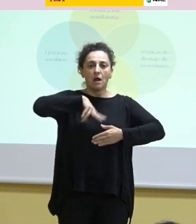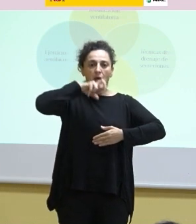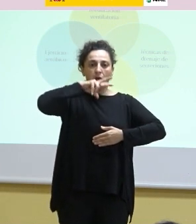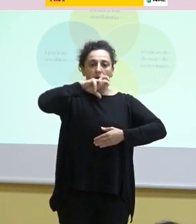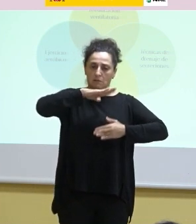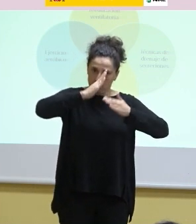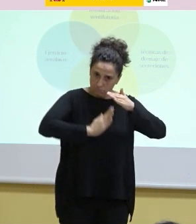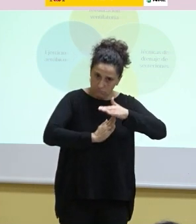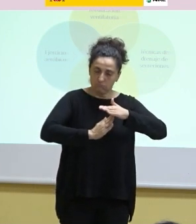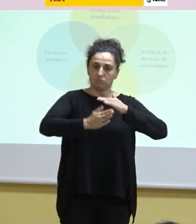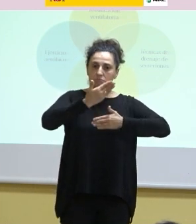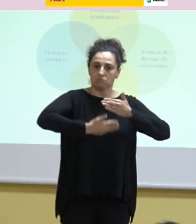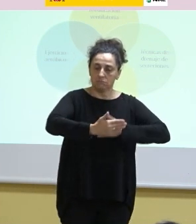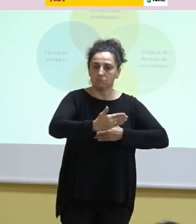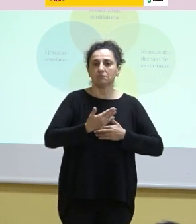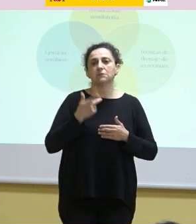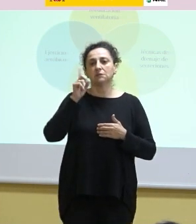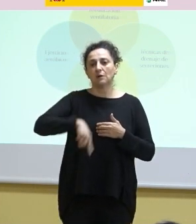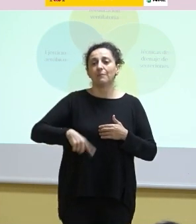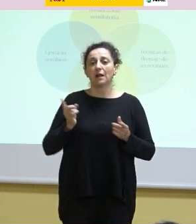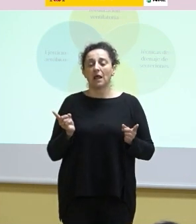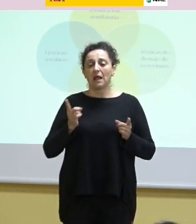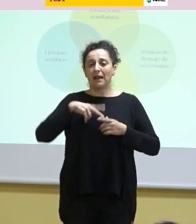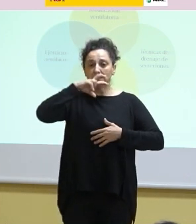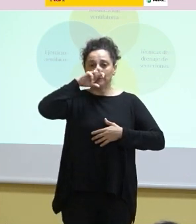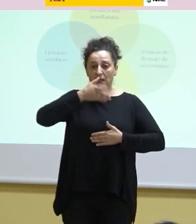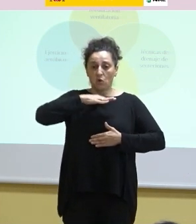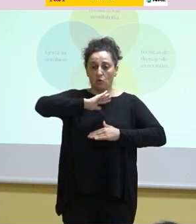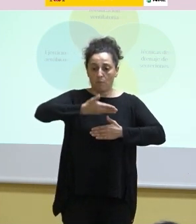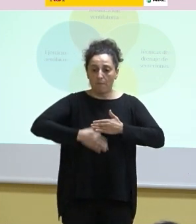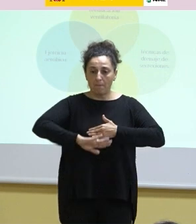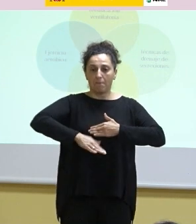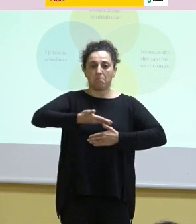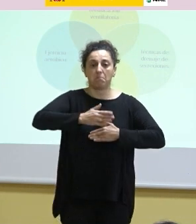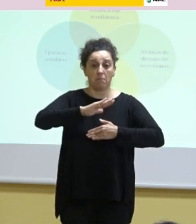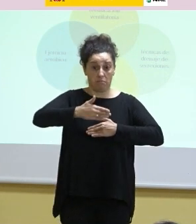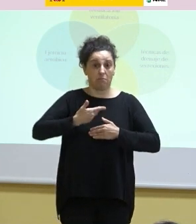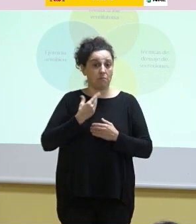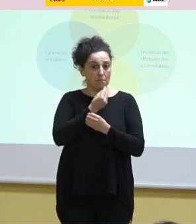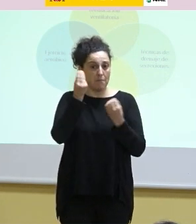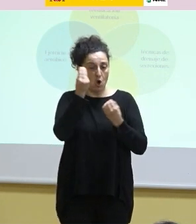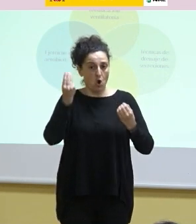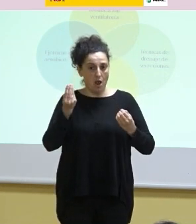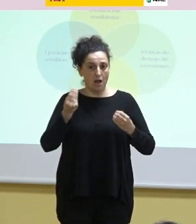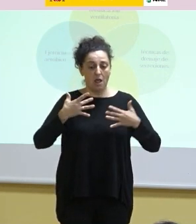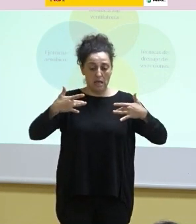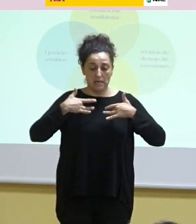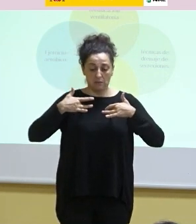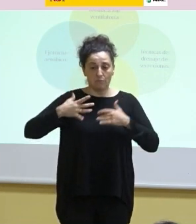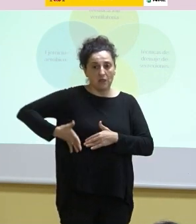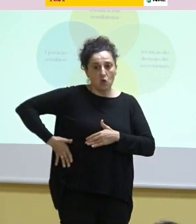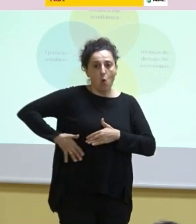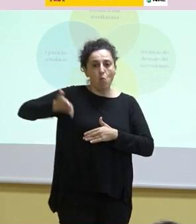respiración paradójica y que haya un volumen corriente más adecuado que nos haga tener menor espacio muerto en el pulmón de este